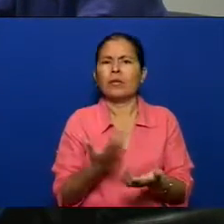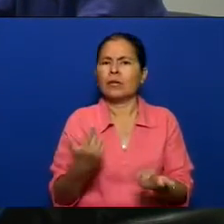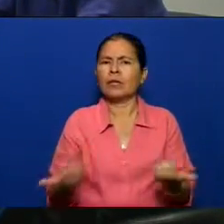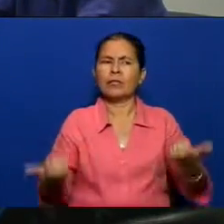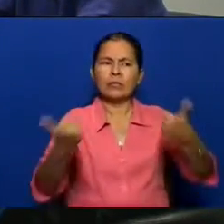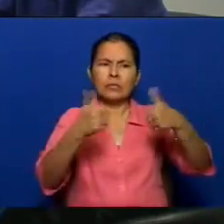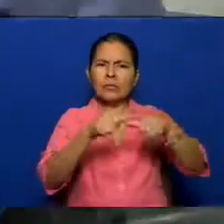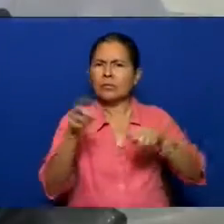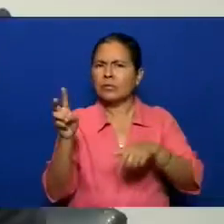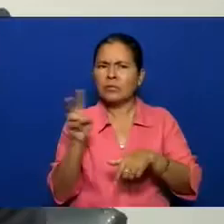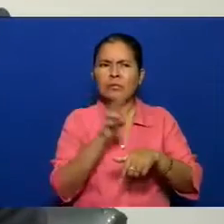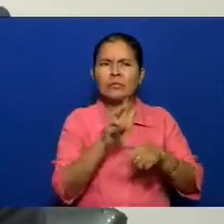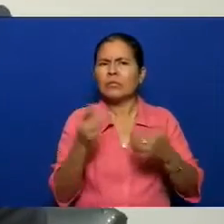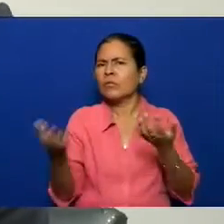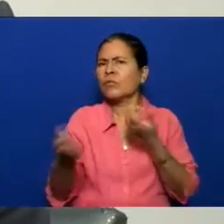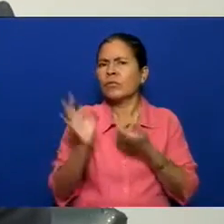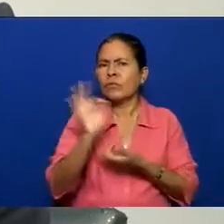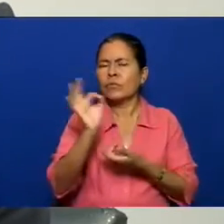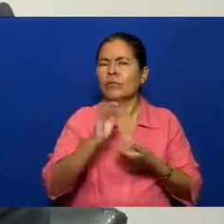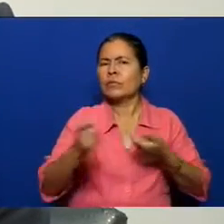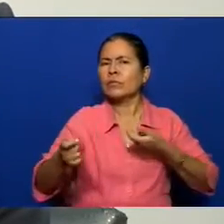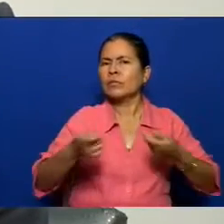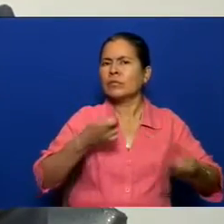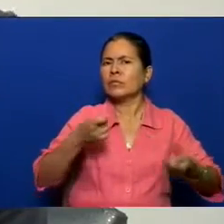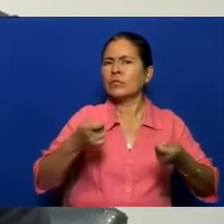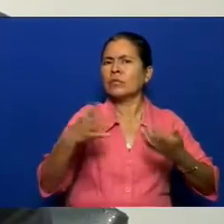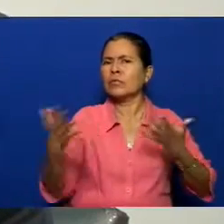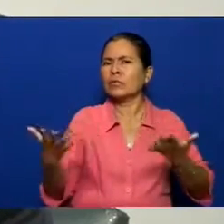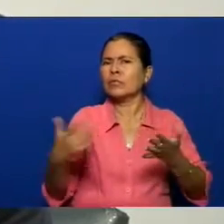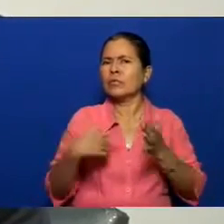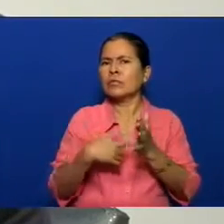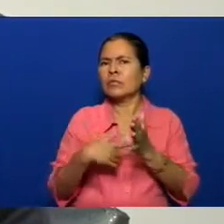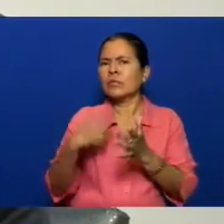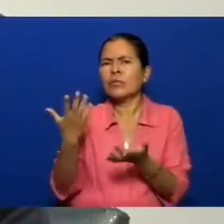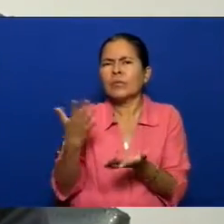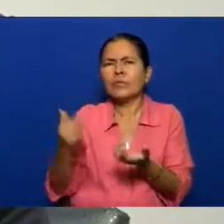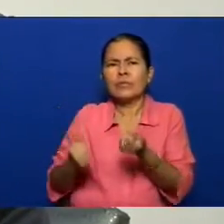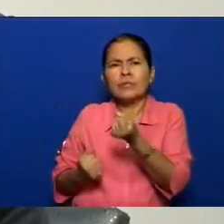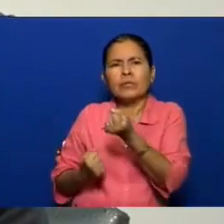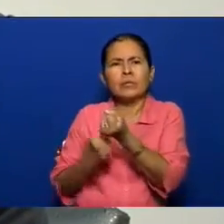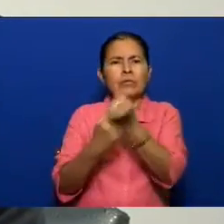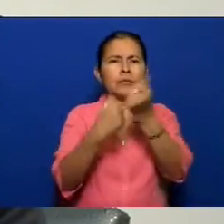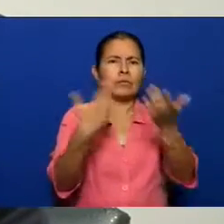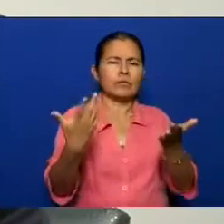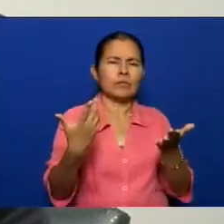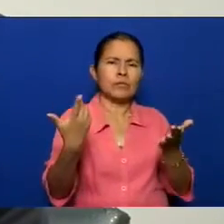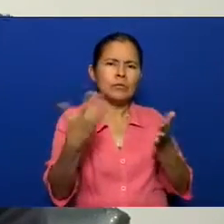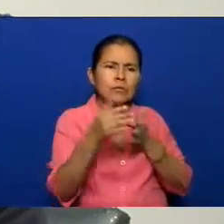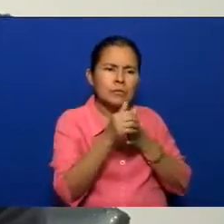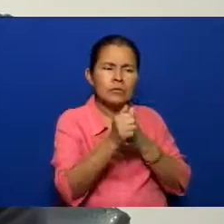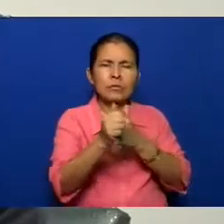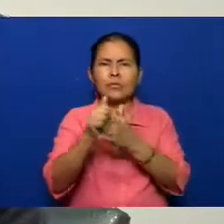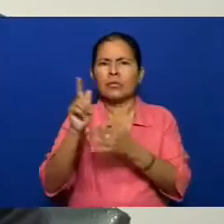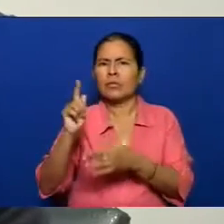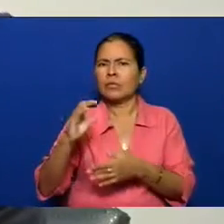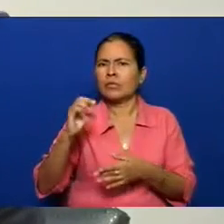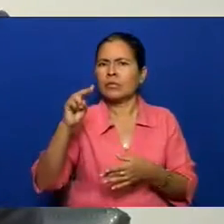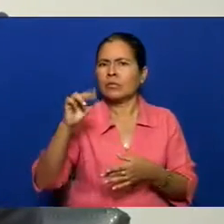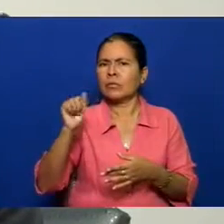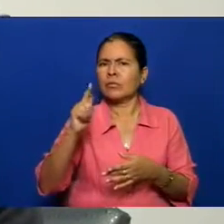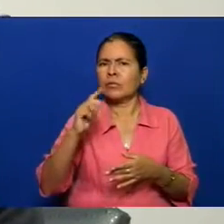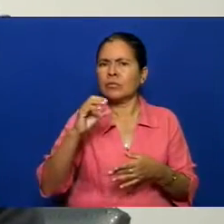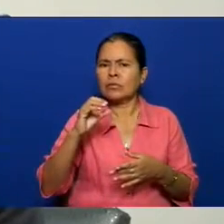los mecanismos para recibir asistencia técnica fundamentalmente, pero sobre todo también para traer y